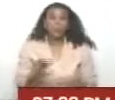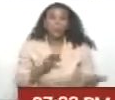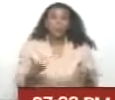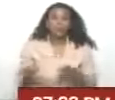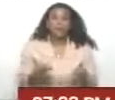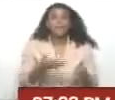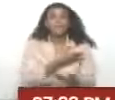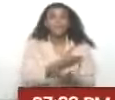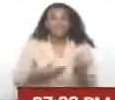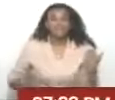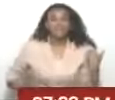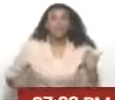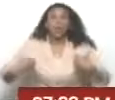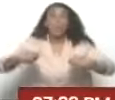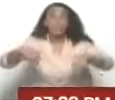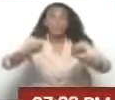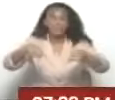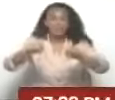presidente de los motorizados.